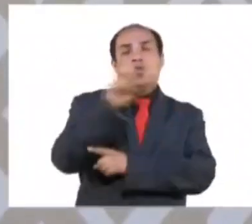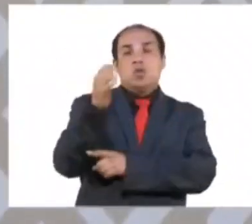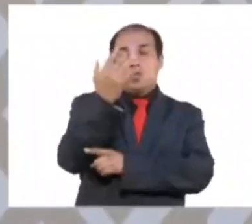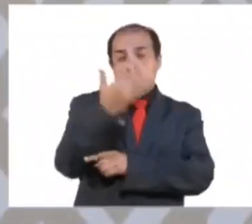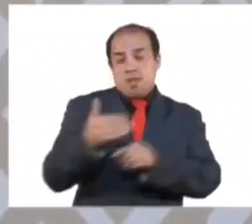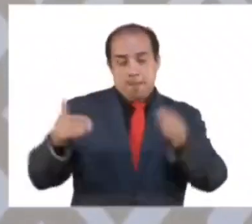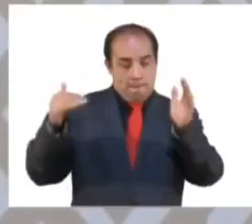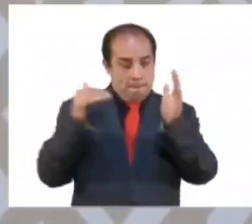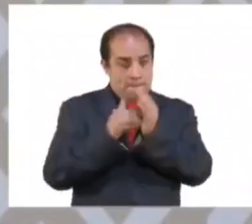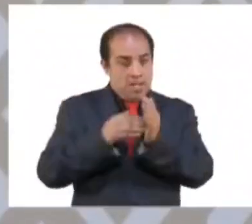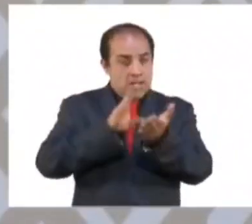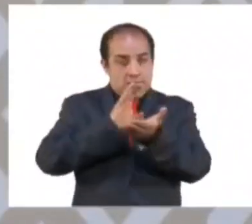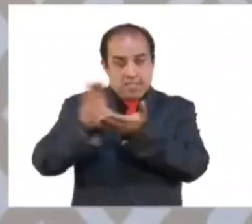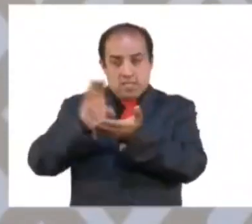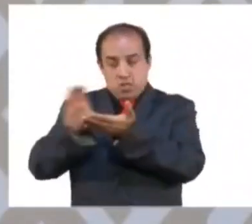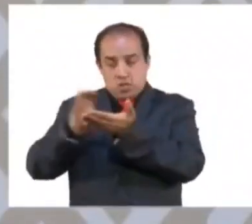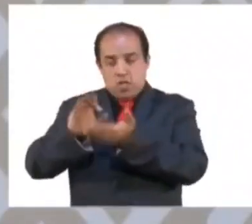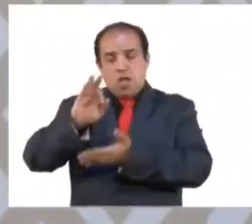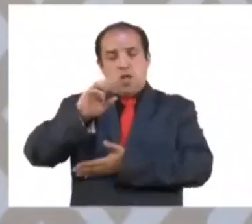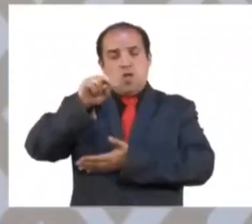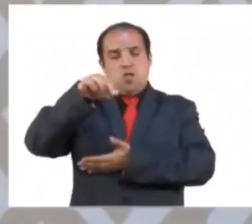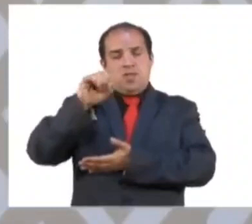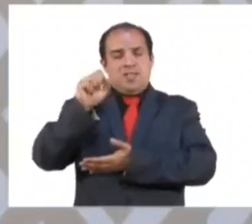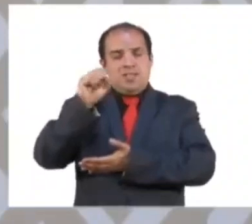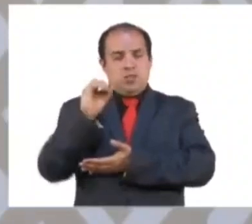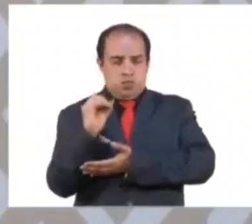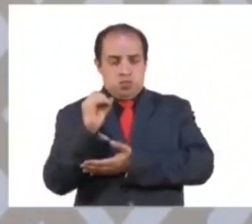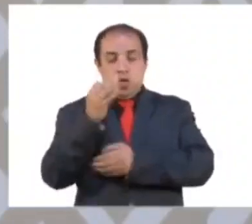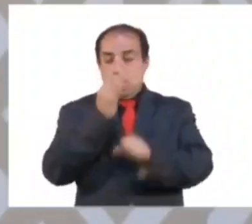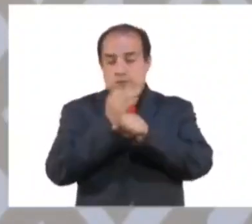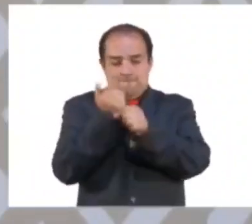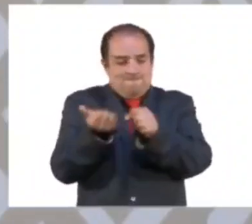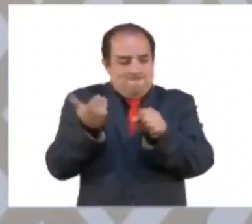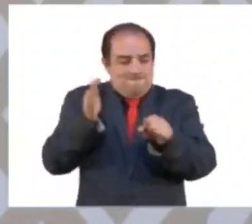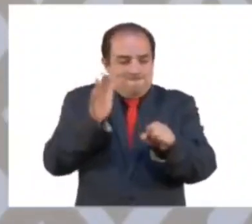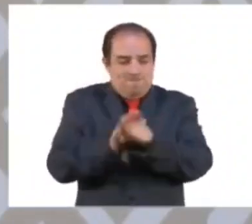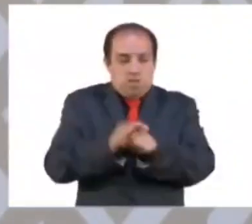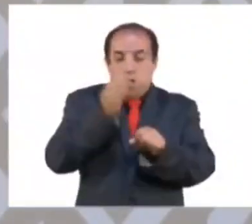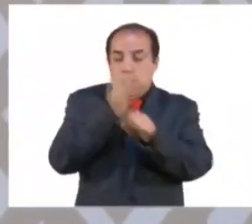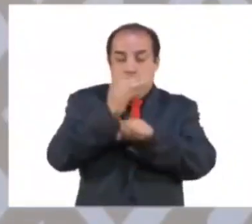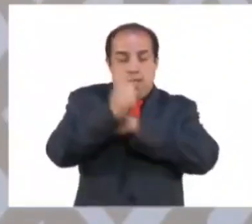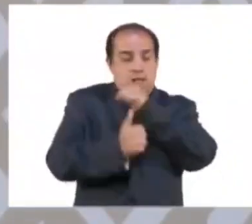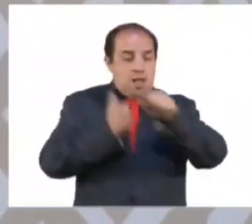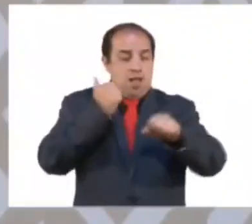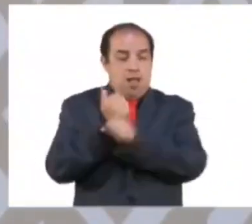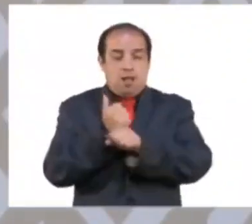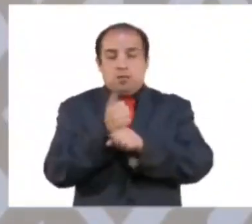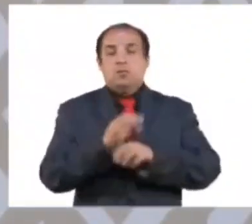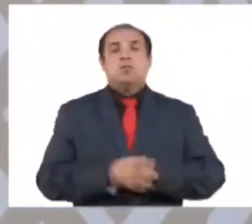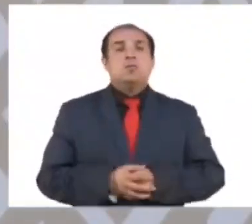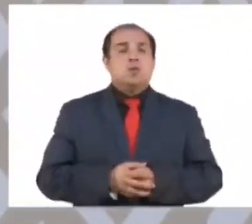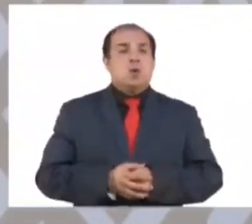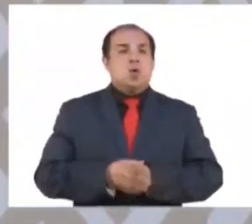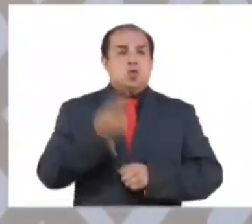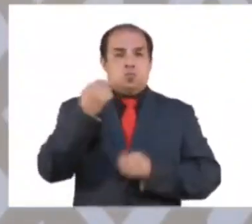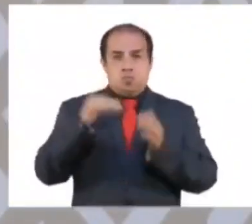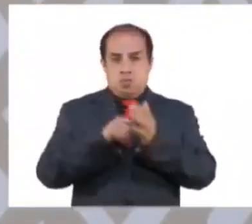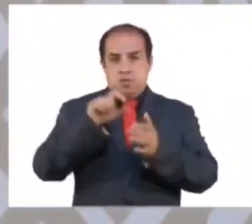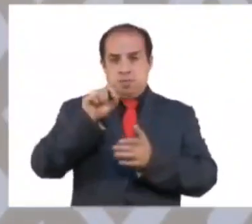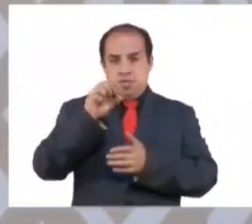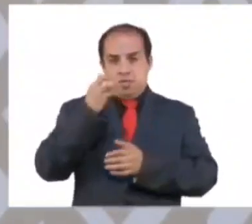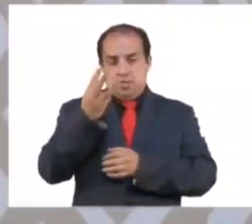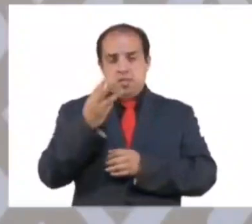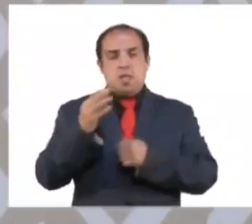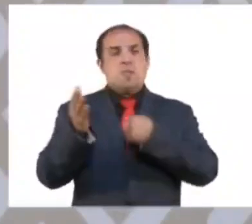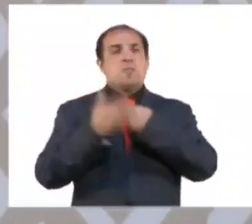250,000 créditos por Fondeso en esta administración en este año. Y para el cierre del próximo año,